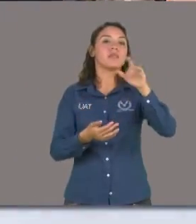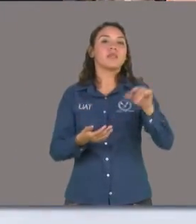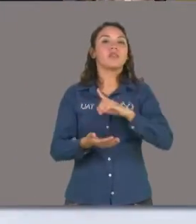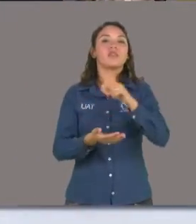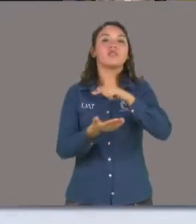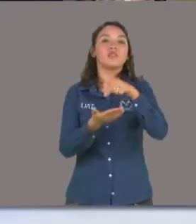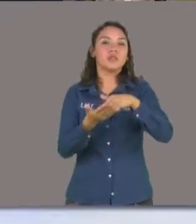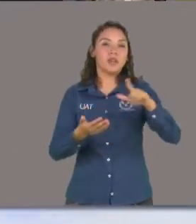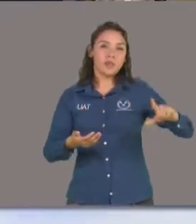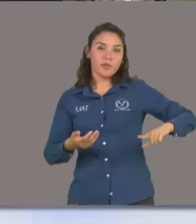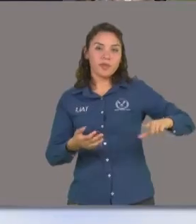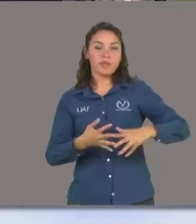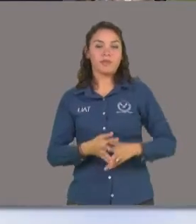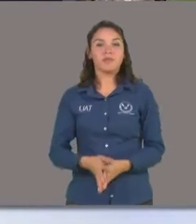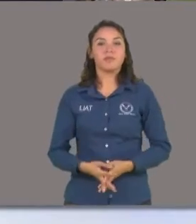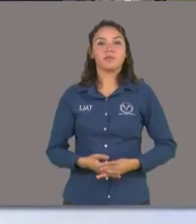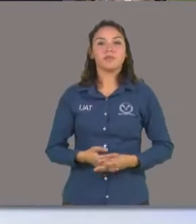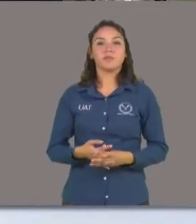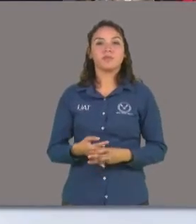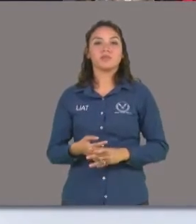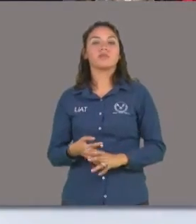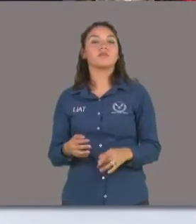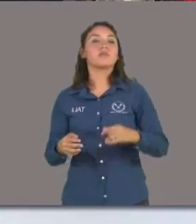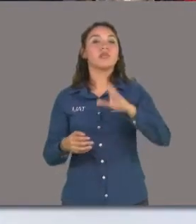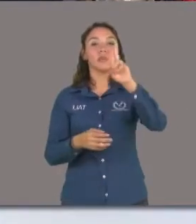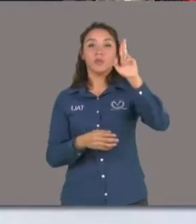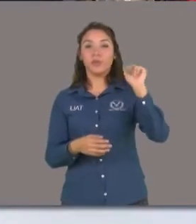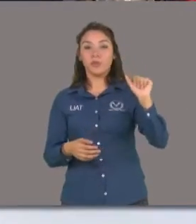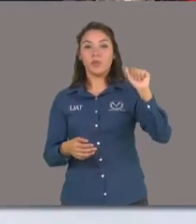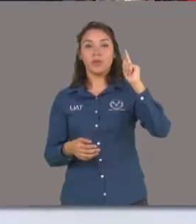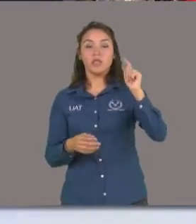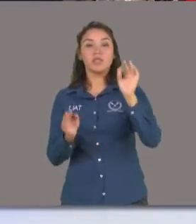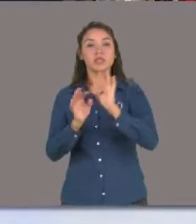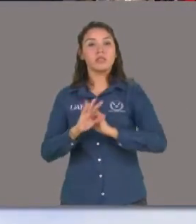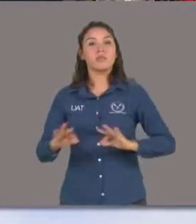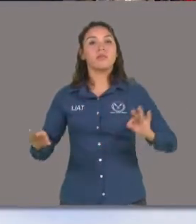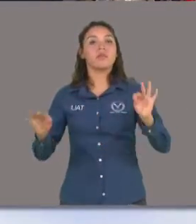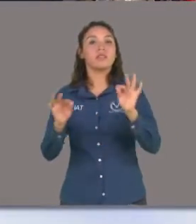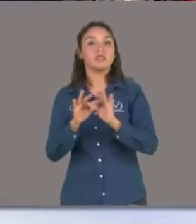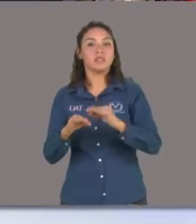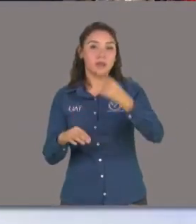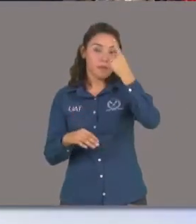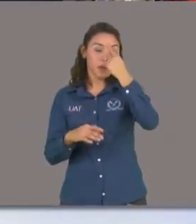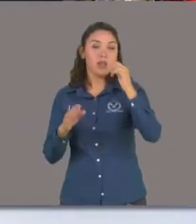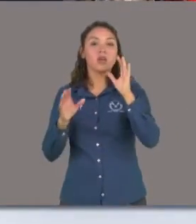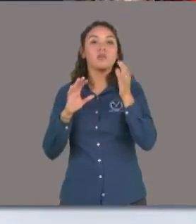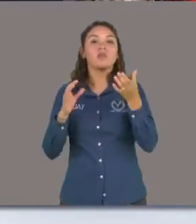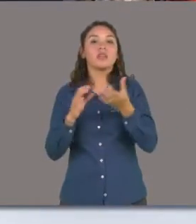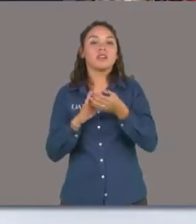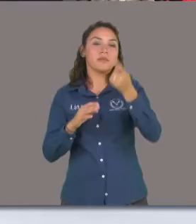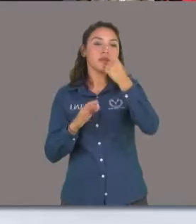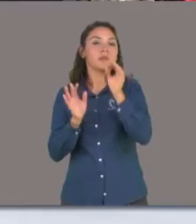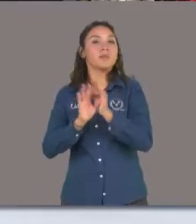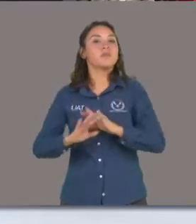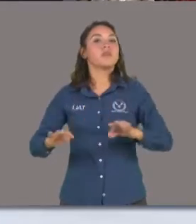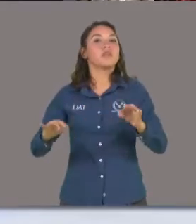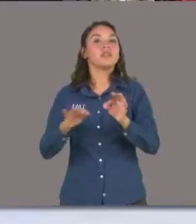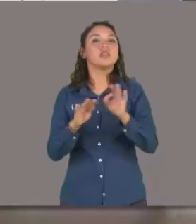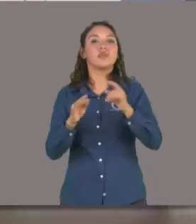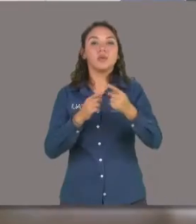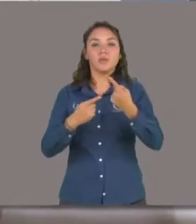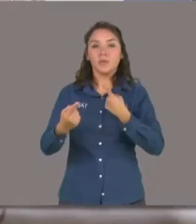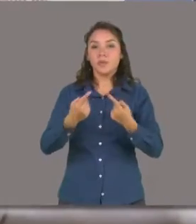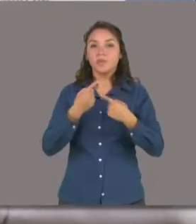Participa la UAT activamente en la primera entrega de servicios para víctimas, evento celebrado en el Centro Cívico Gubernamental de la capital del estado.